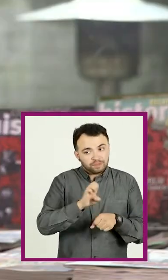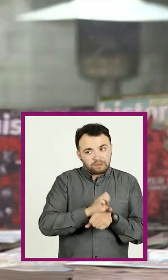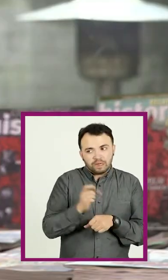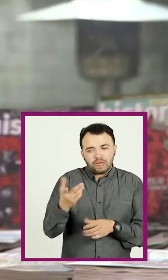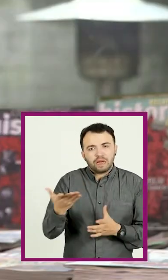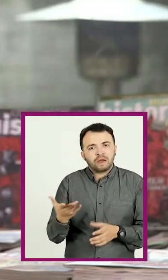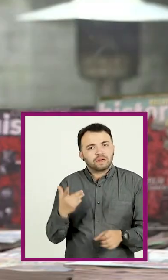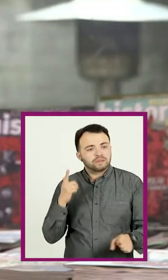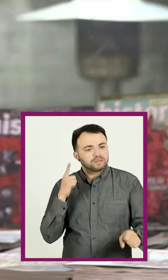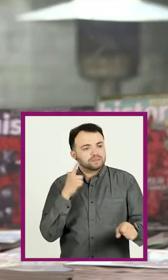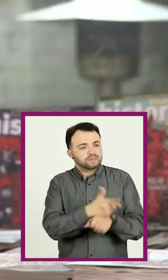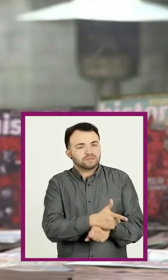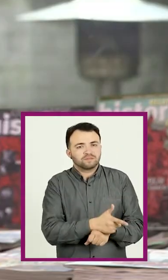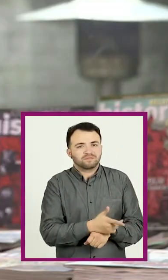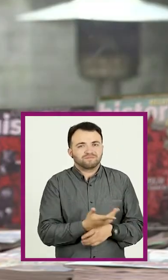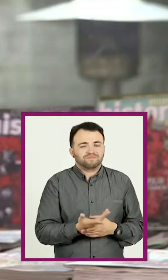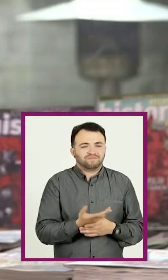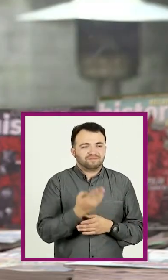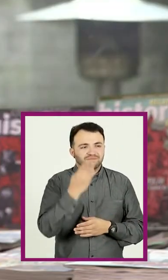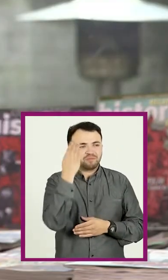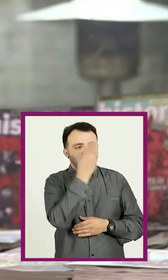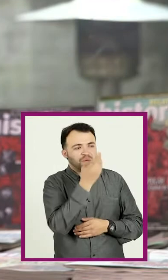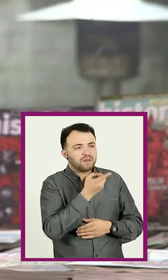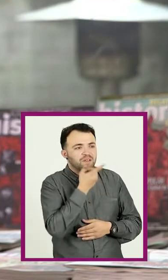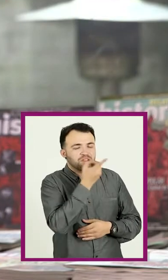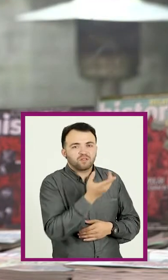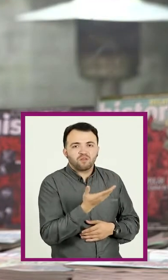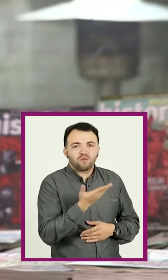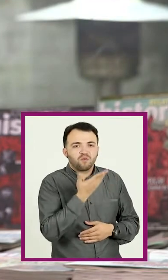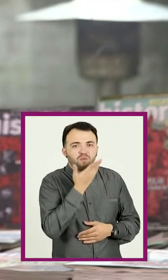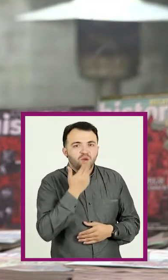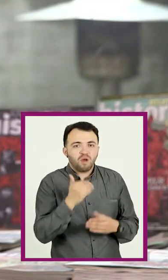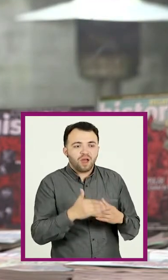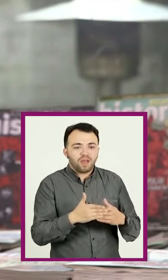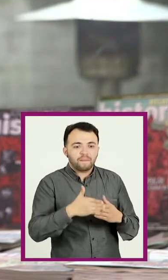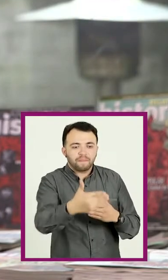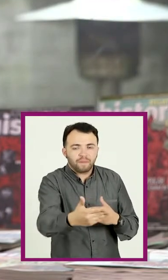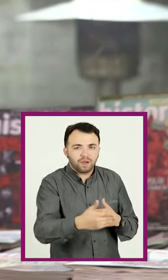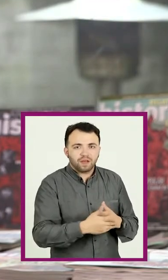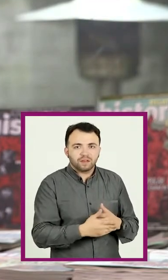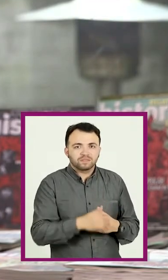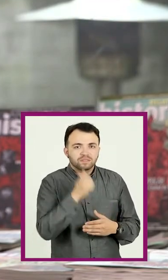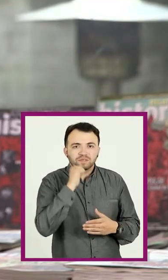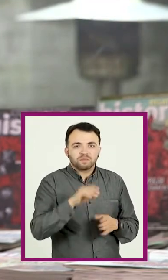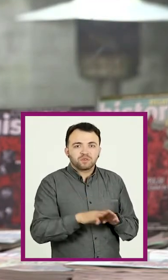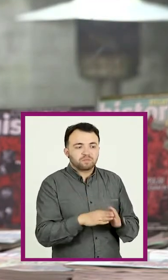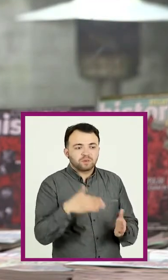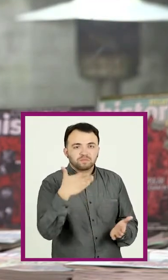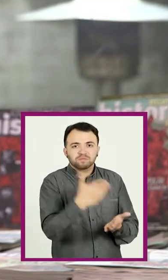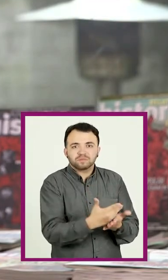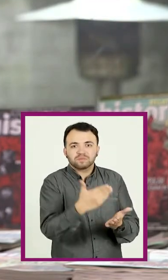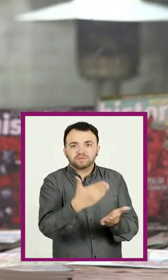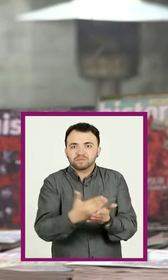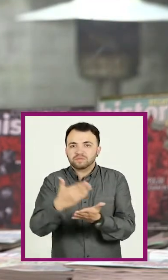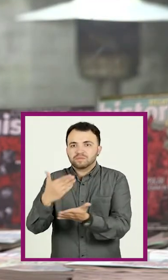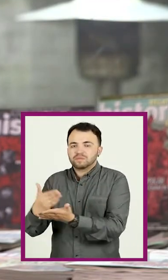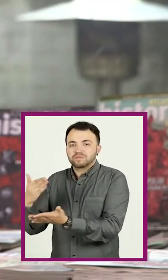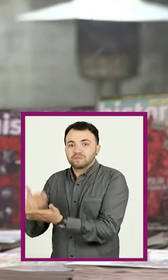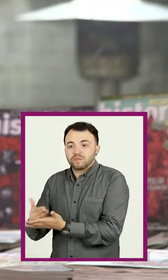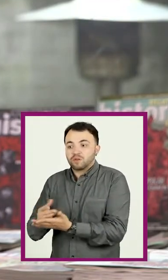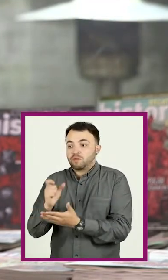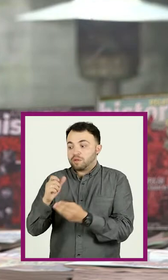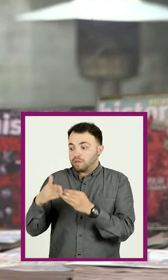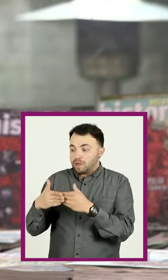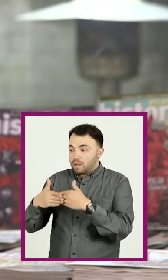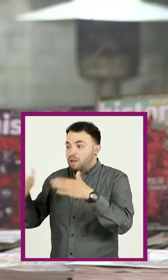que descubre es la imposibilidad que hay al interior del propio Occidente, ¿no? Como que cualquier posibilidad que